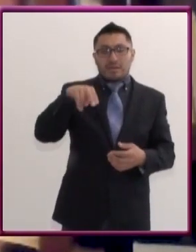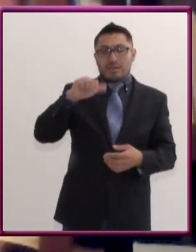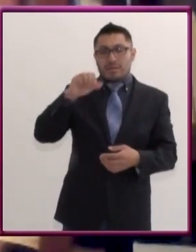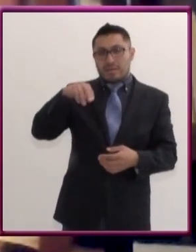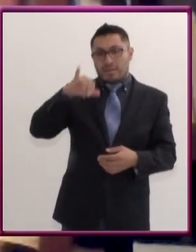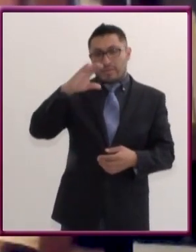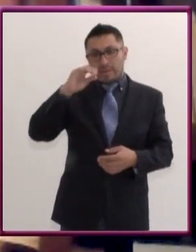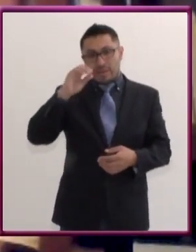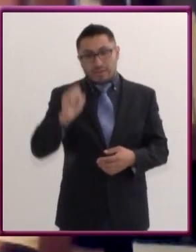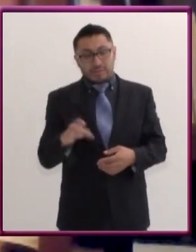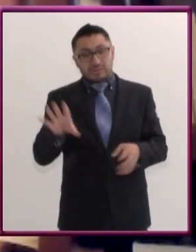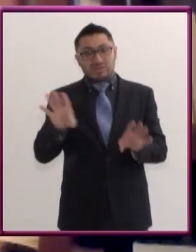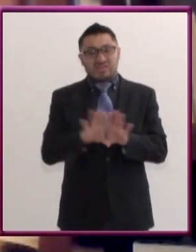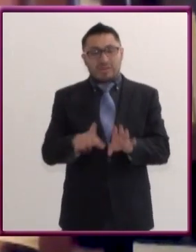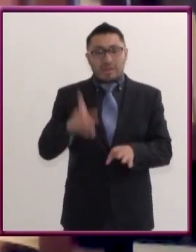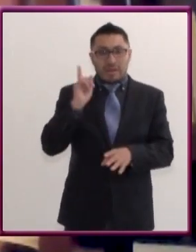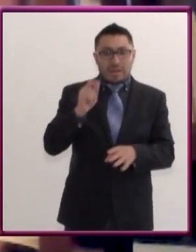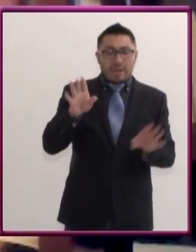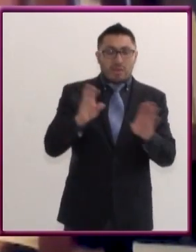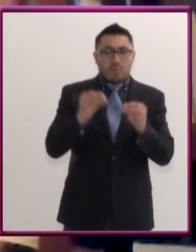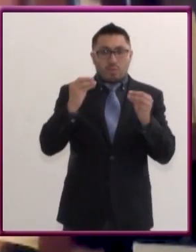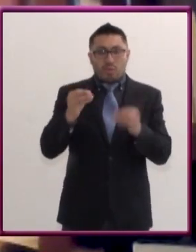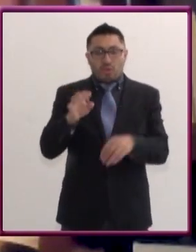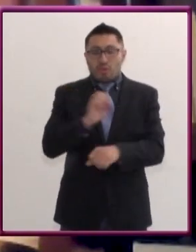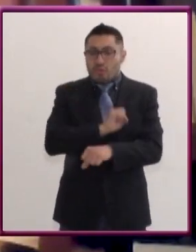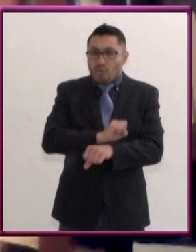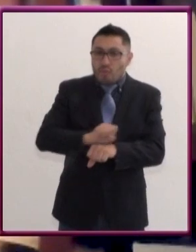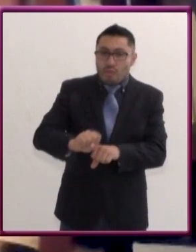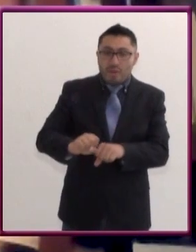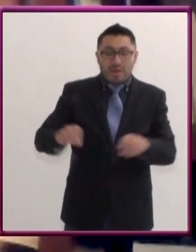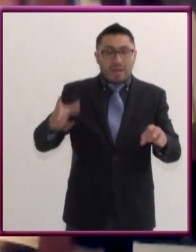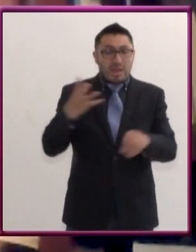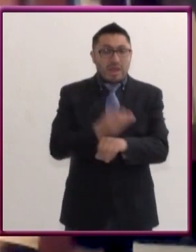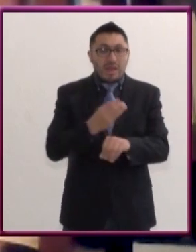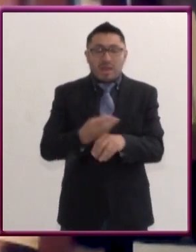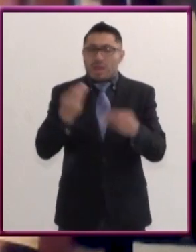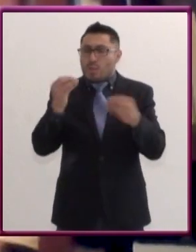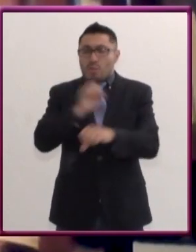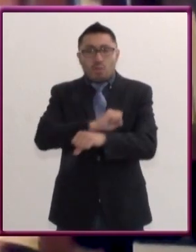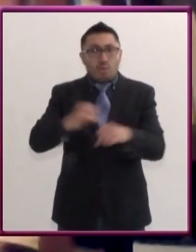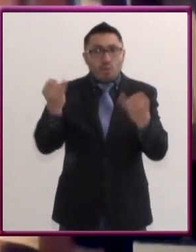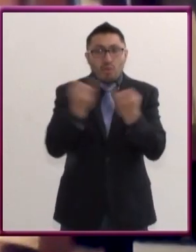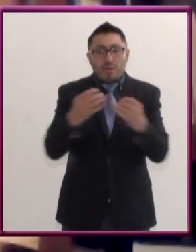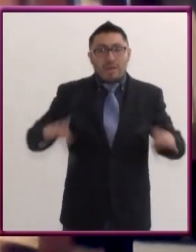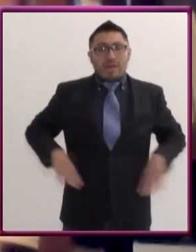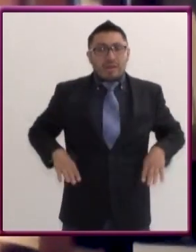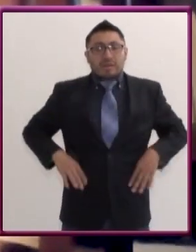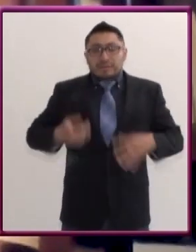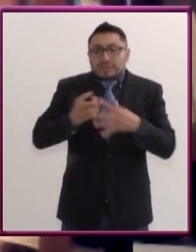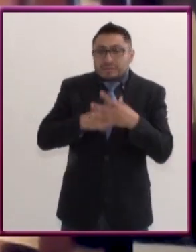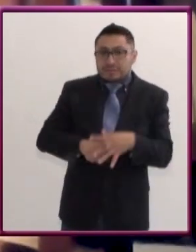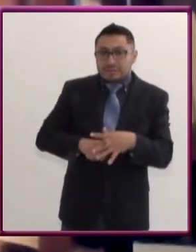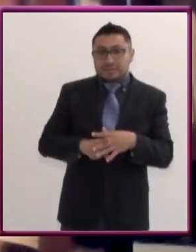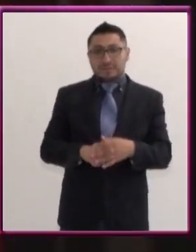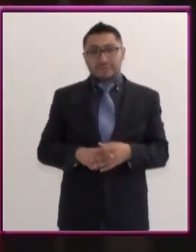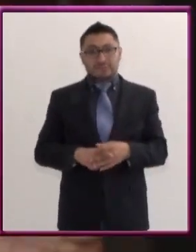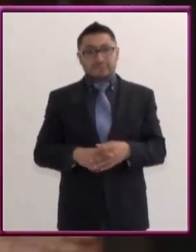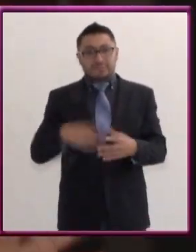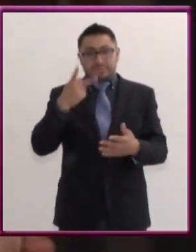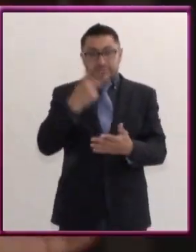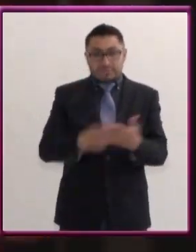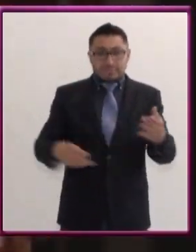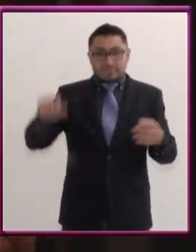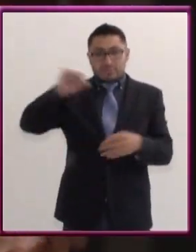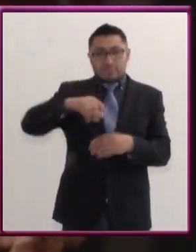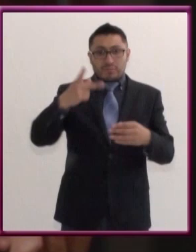dinámicos que son muy sensibles, cuyas soluciones son muy sensibles a las condiciones iniciales. En este